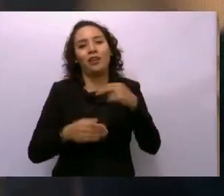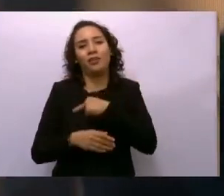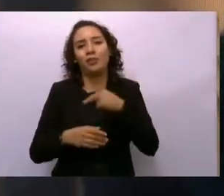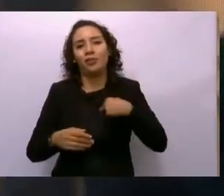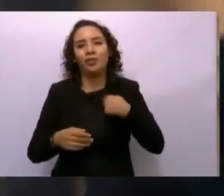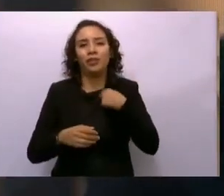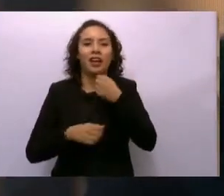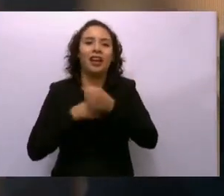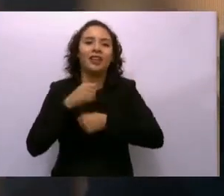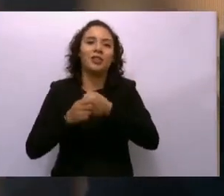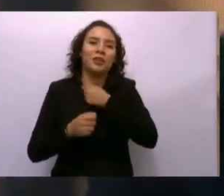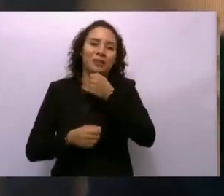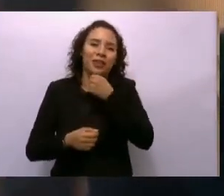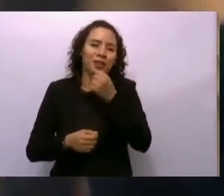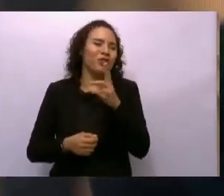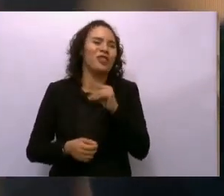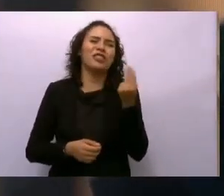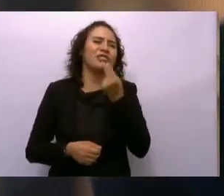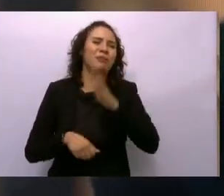necesita dormir mucho.